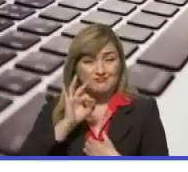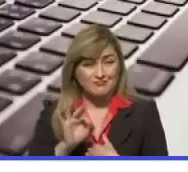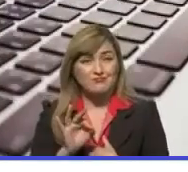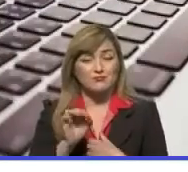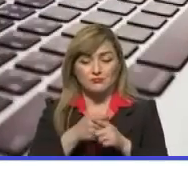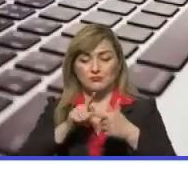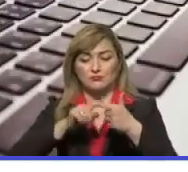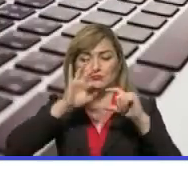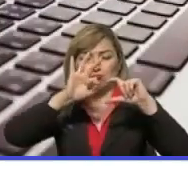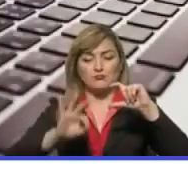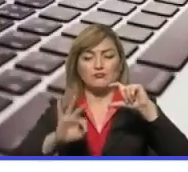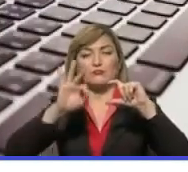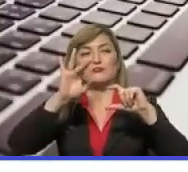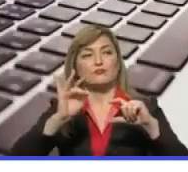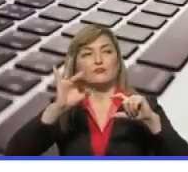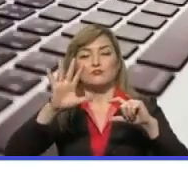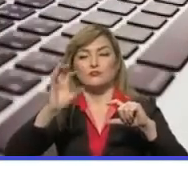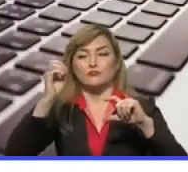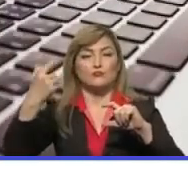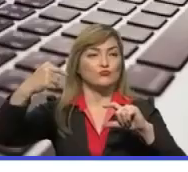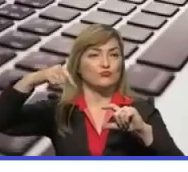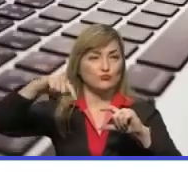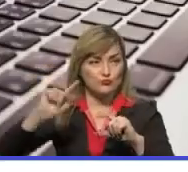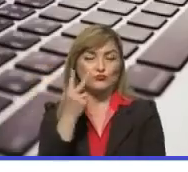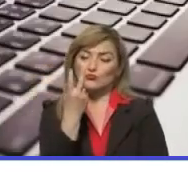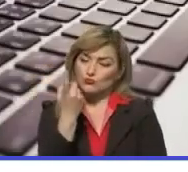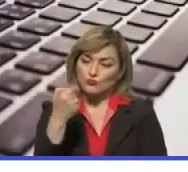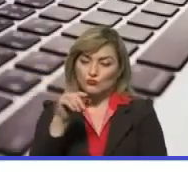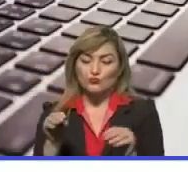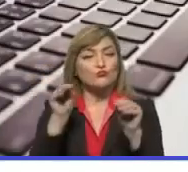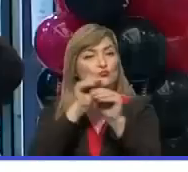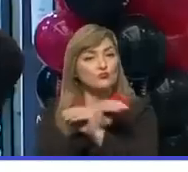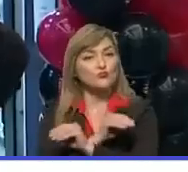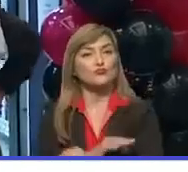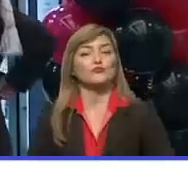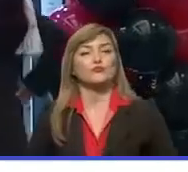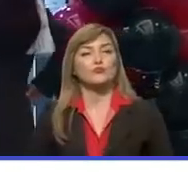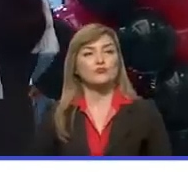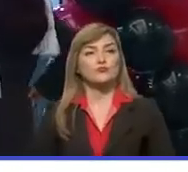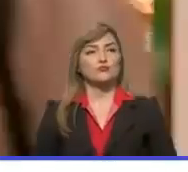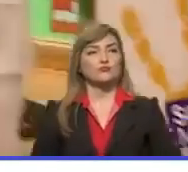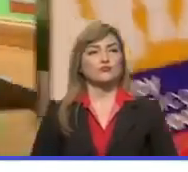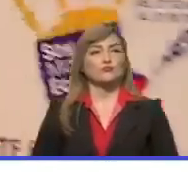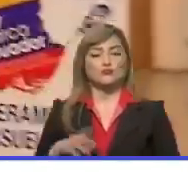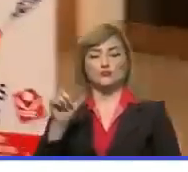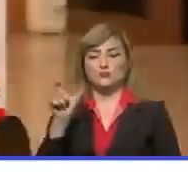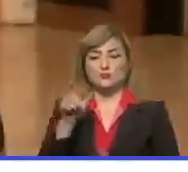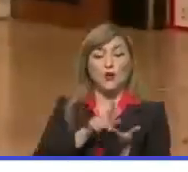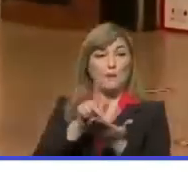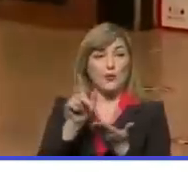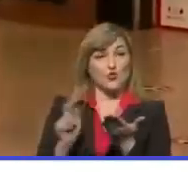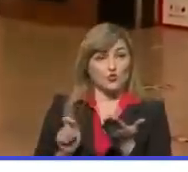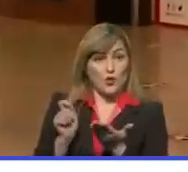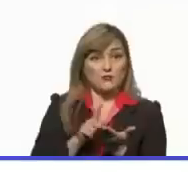dicho promedio se redujo a 850 millones y 12 millones de transacciones. El uso de tarjetas de débito se